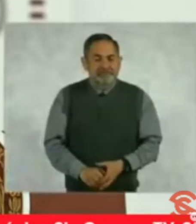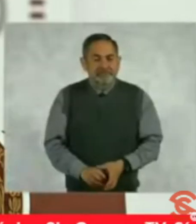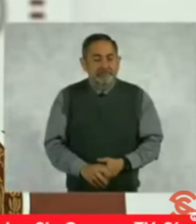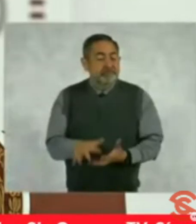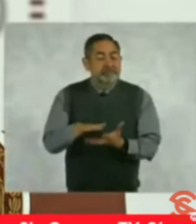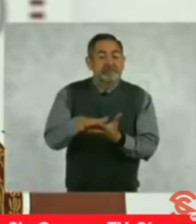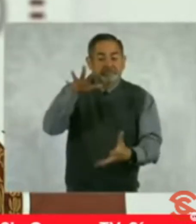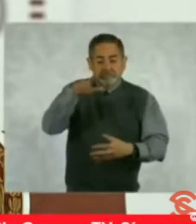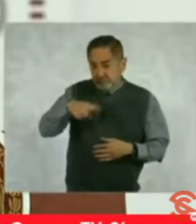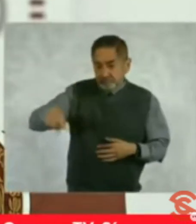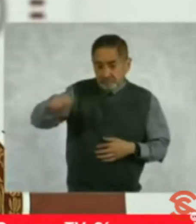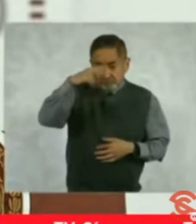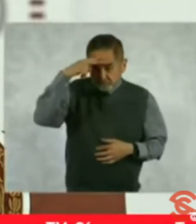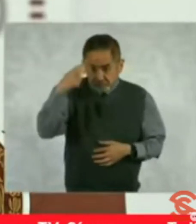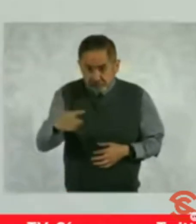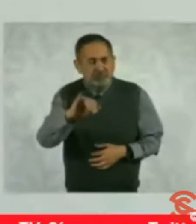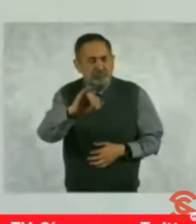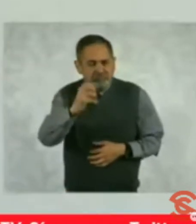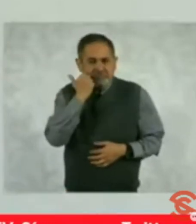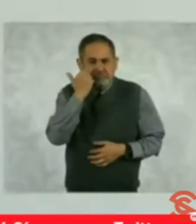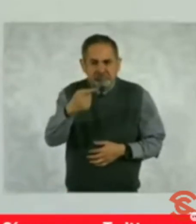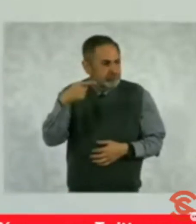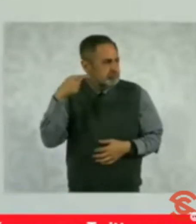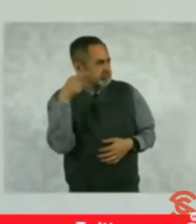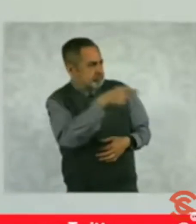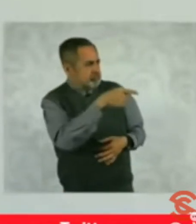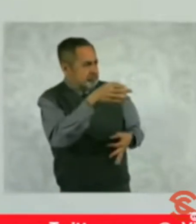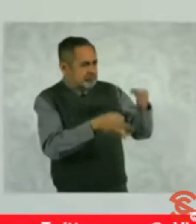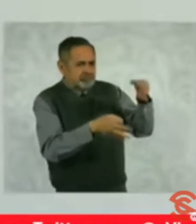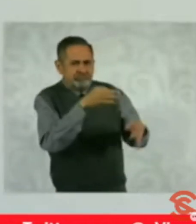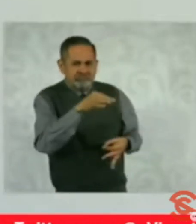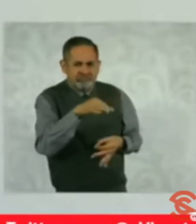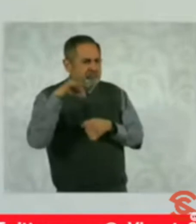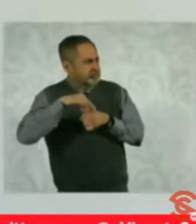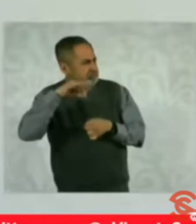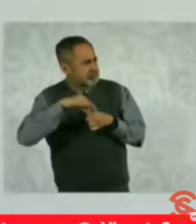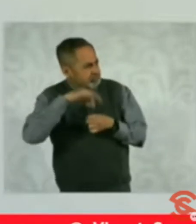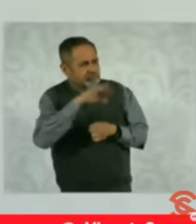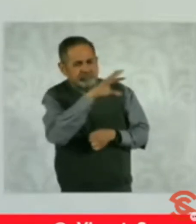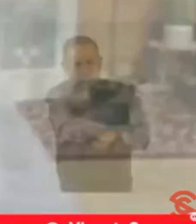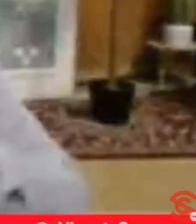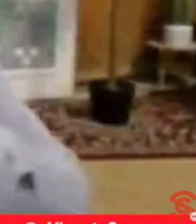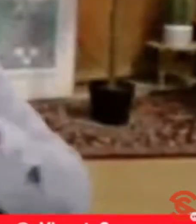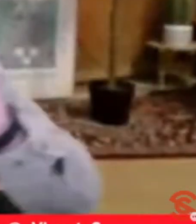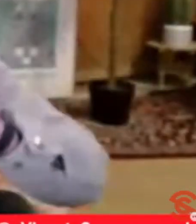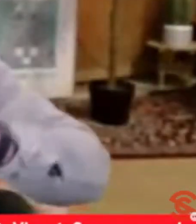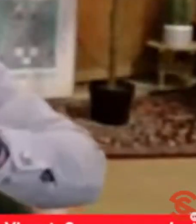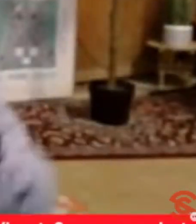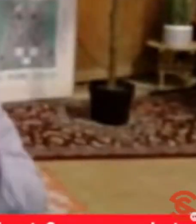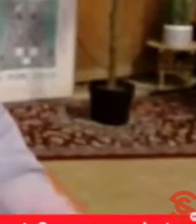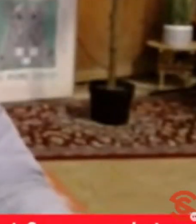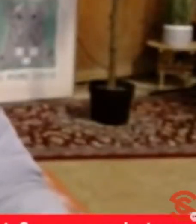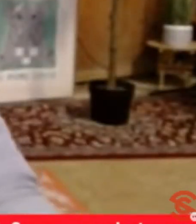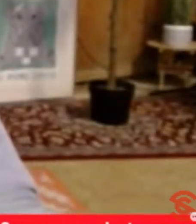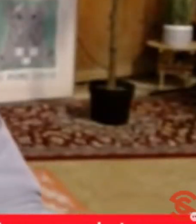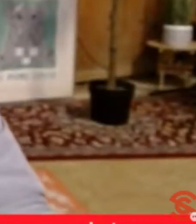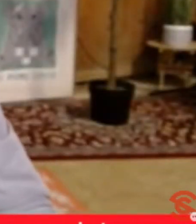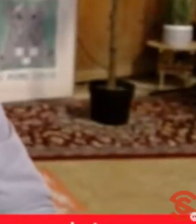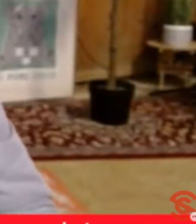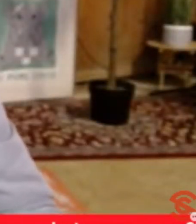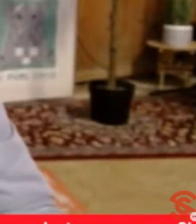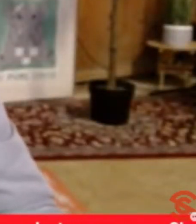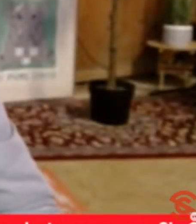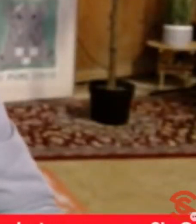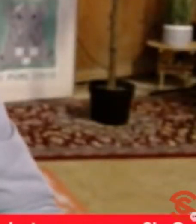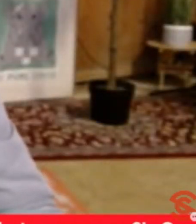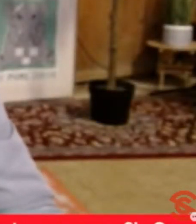los jueces, magistrados y ministros. Esa es otra, mire, cualquier cosa que uno plantee en cualquier foro, así estemos hablando de lo